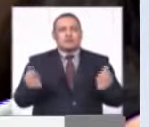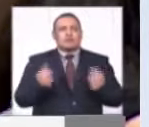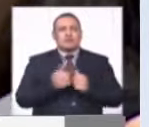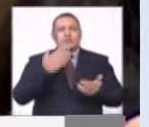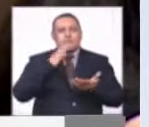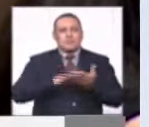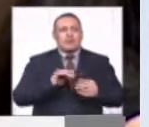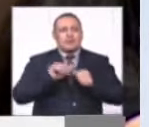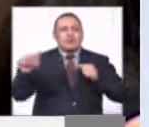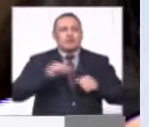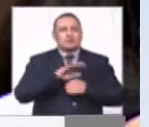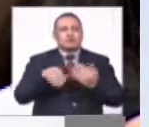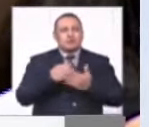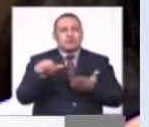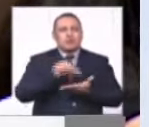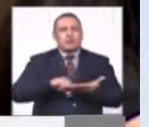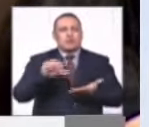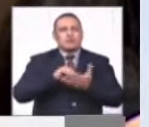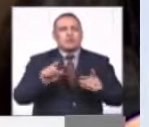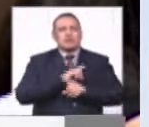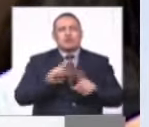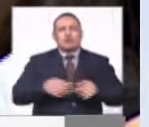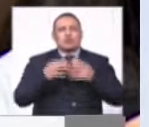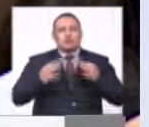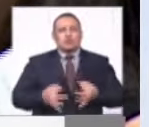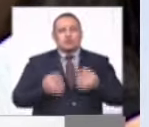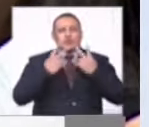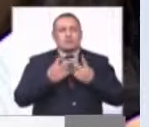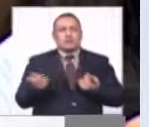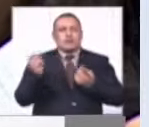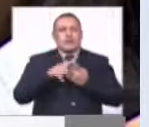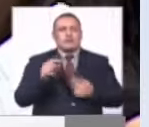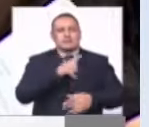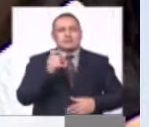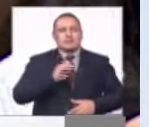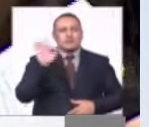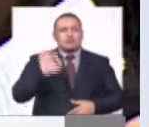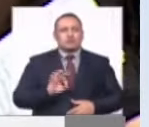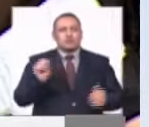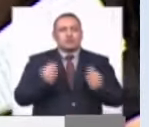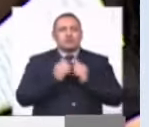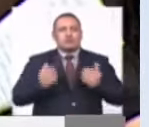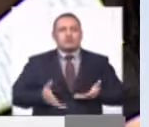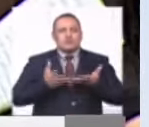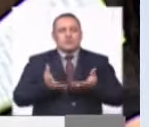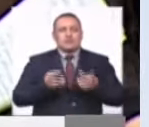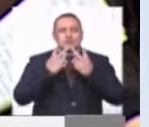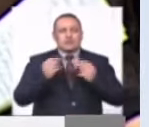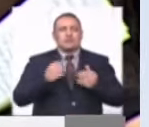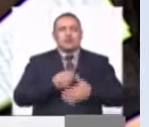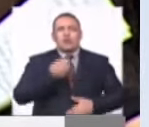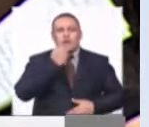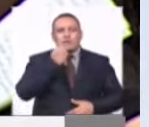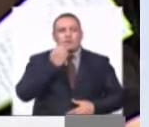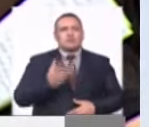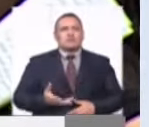más lejana de la capital, no cumple todavía al 100% con la distribución de los